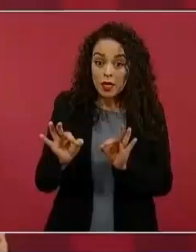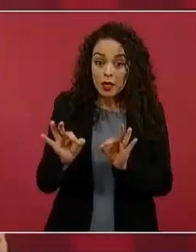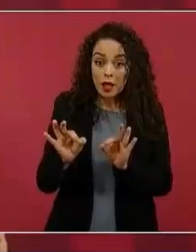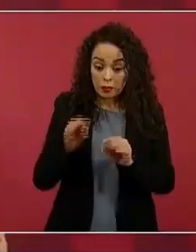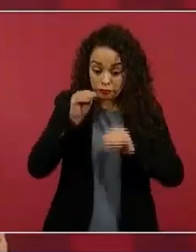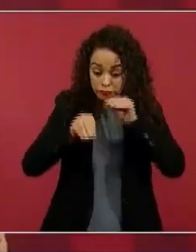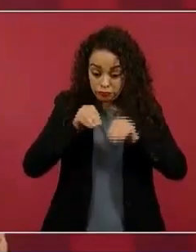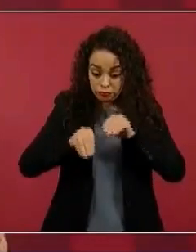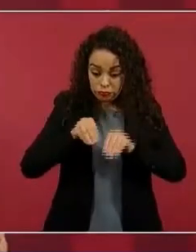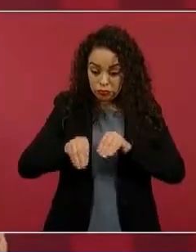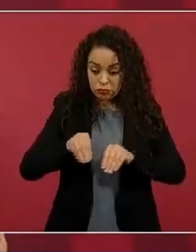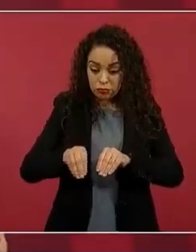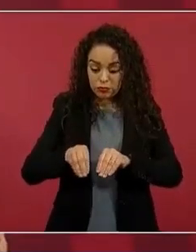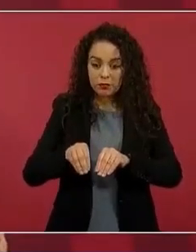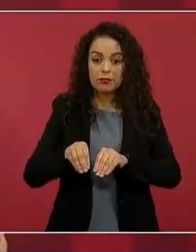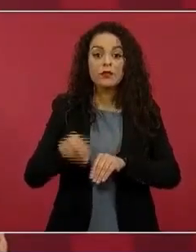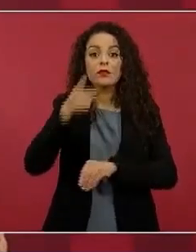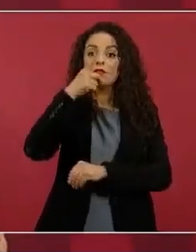culpaba